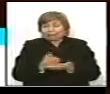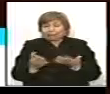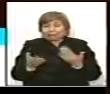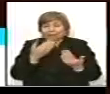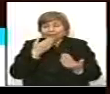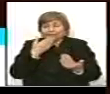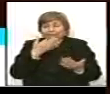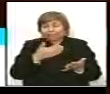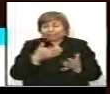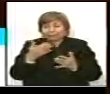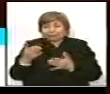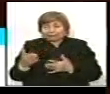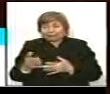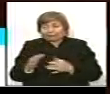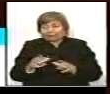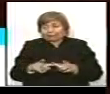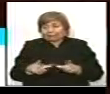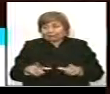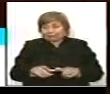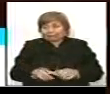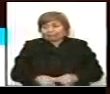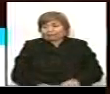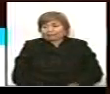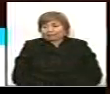alguien que está a su lado.